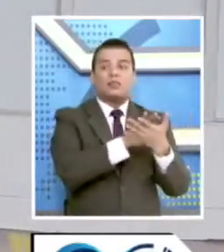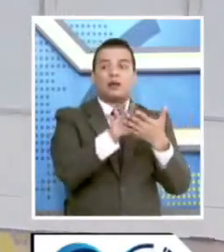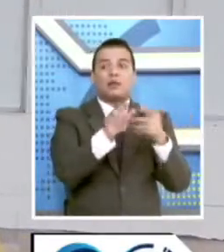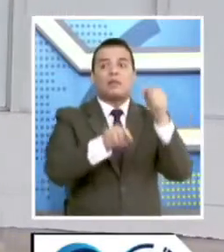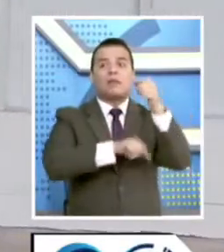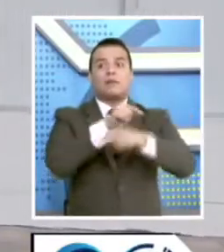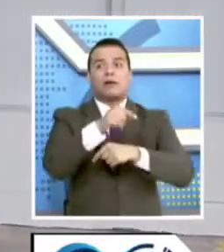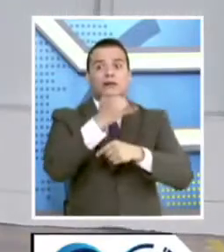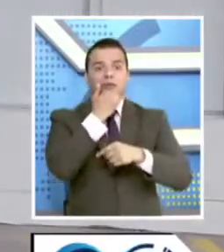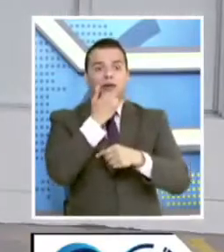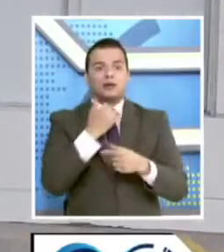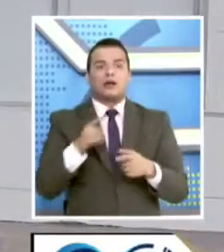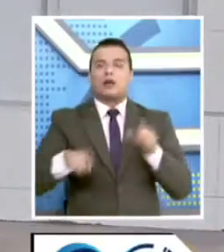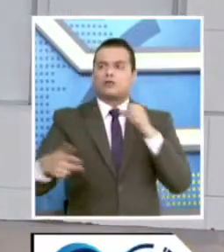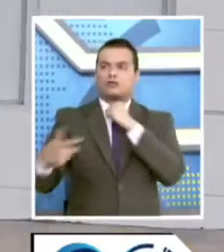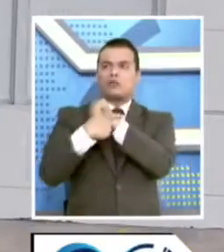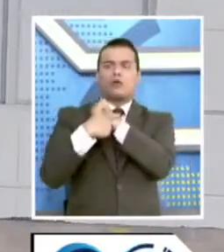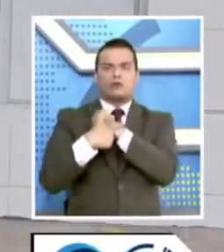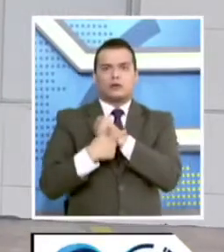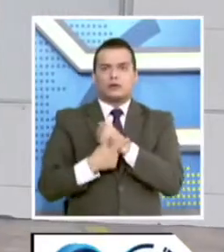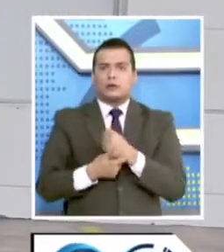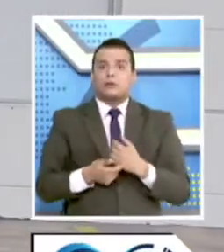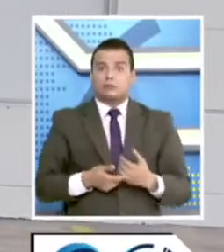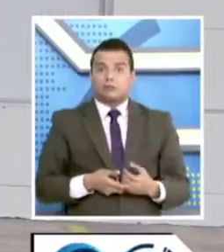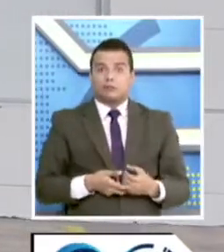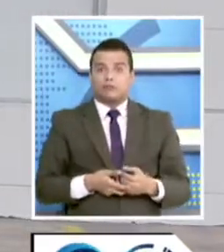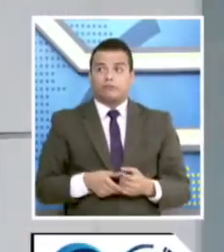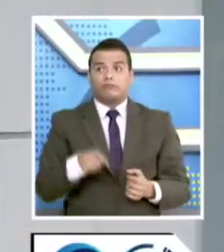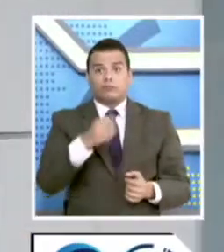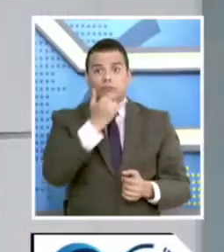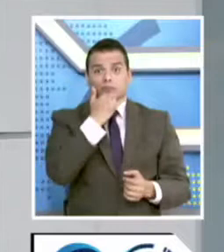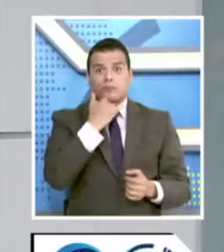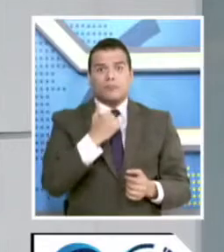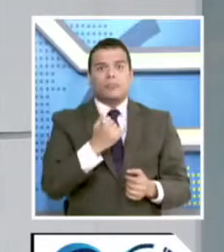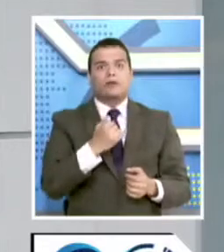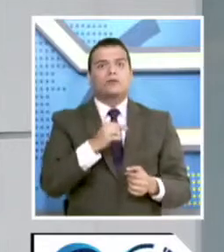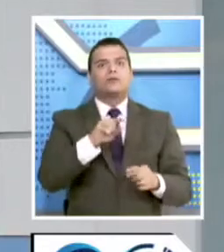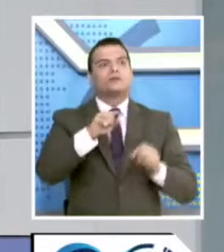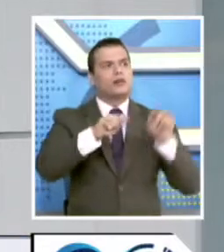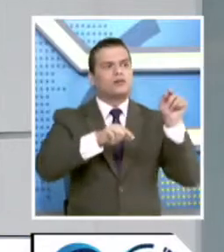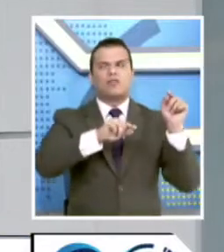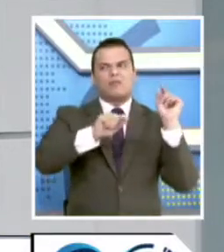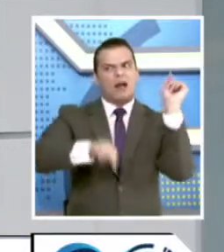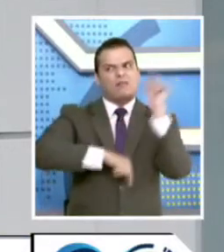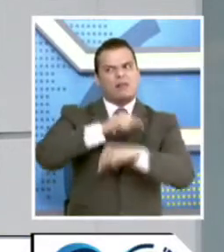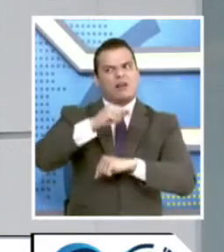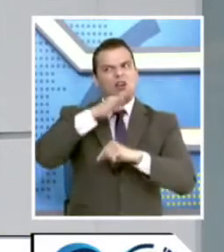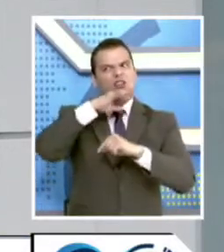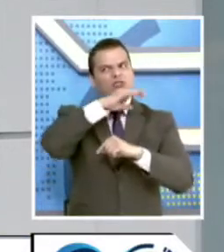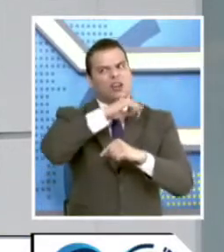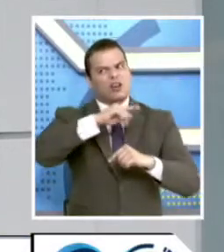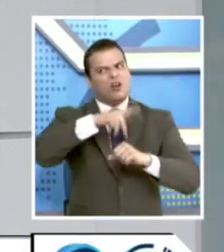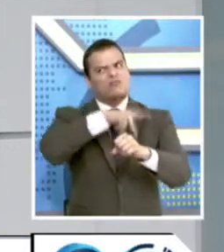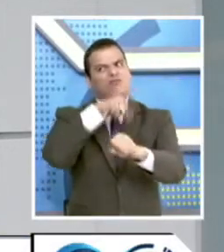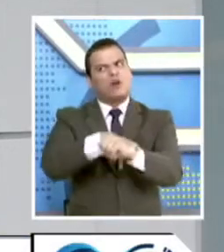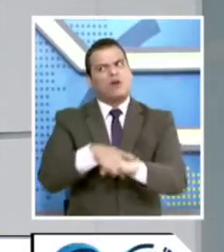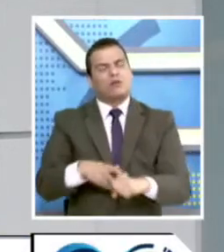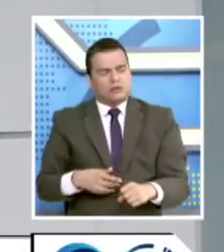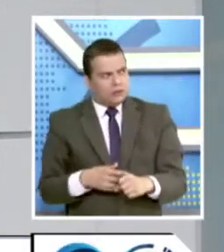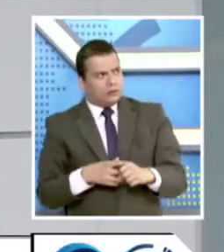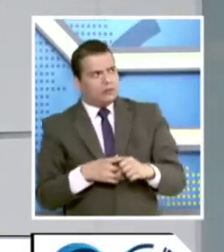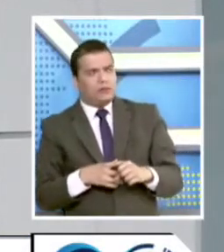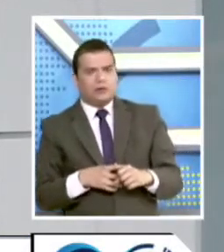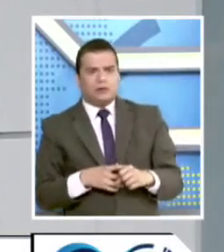agresiones y daños en su infraestructura. En la clínica hemos recibido insultos, agresiones físicas, daño